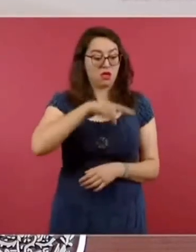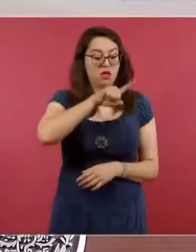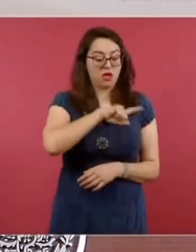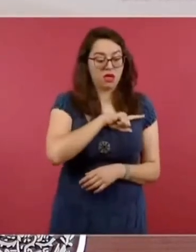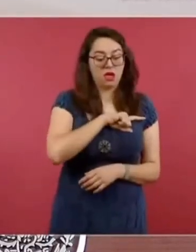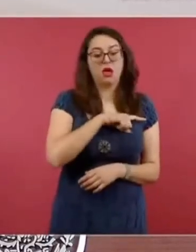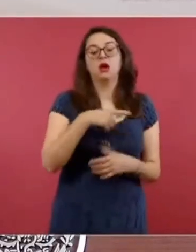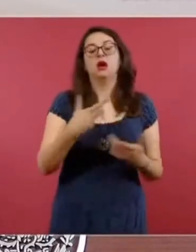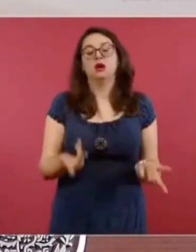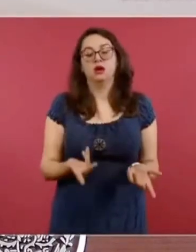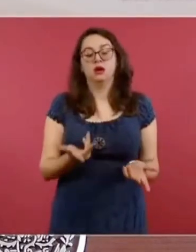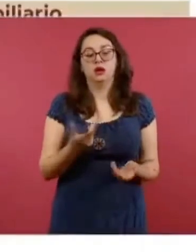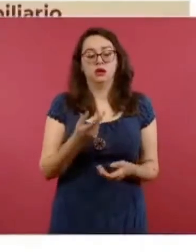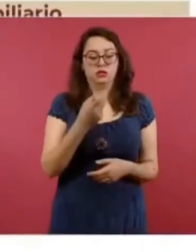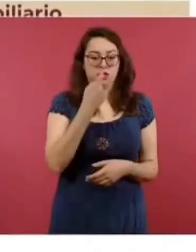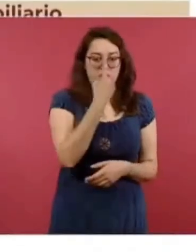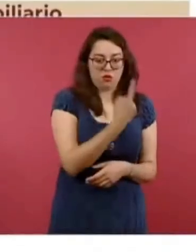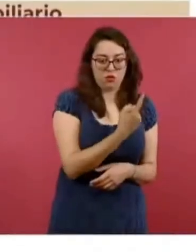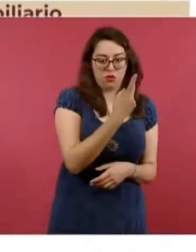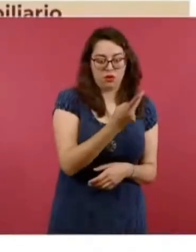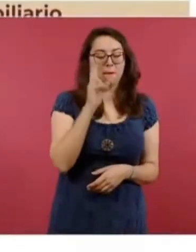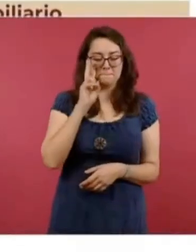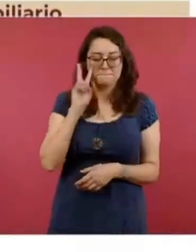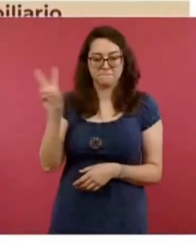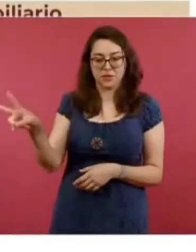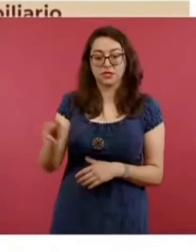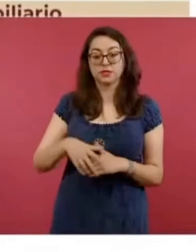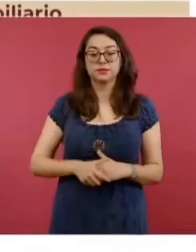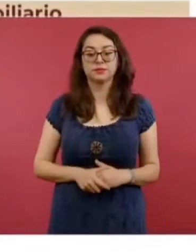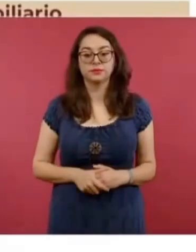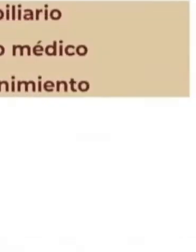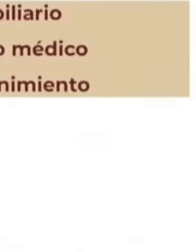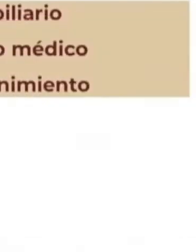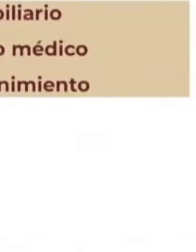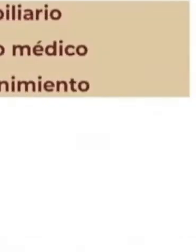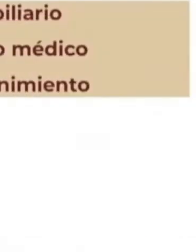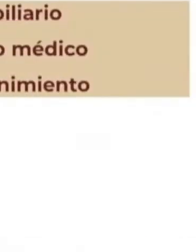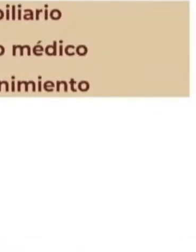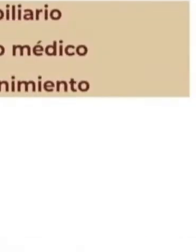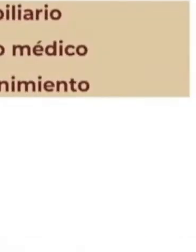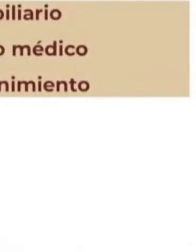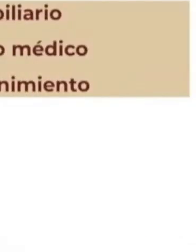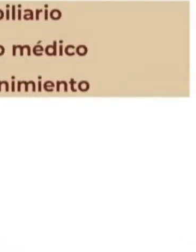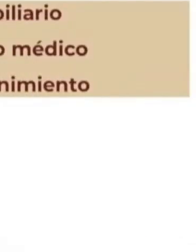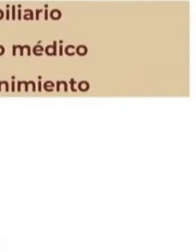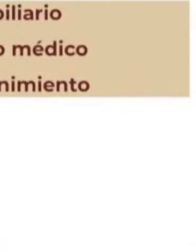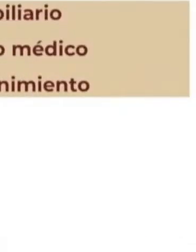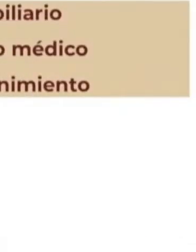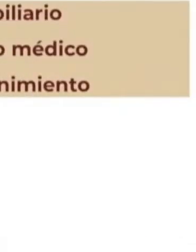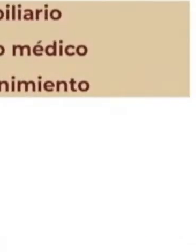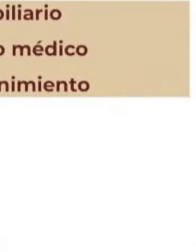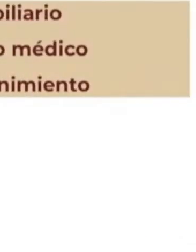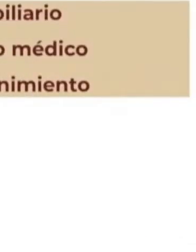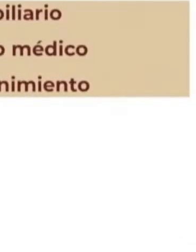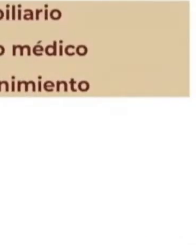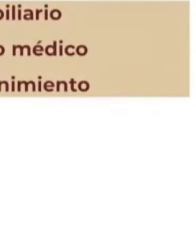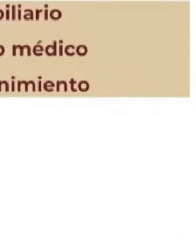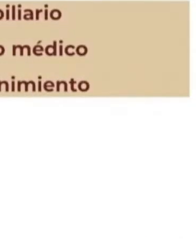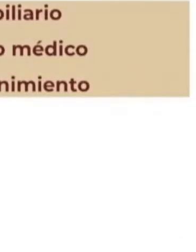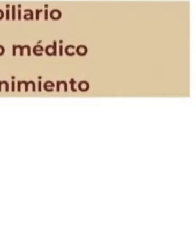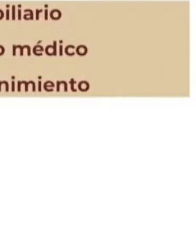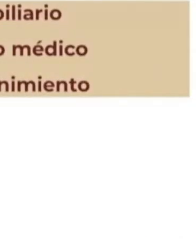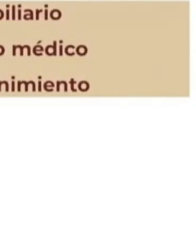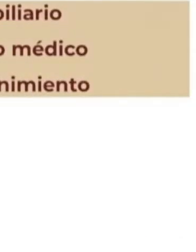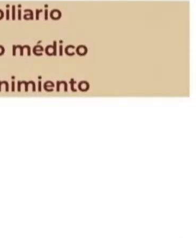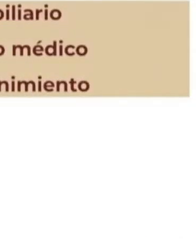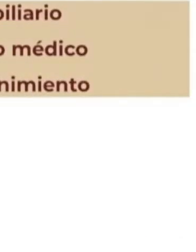5 consultorios y 304 de 6 a 9 consultorios, además de 891 centros de salud